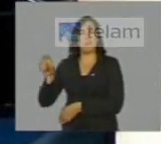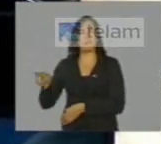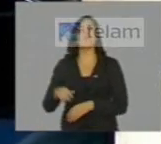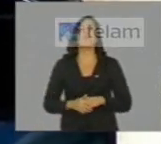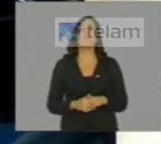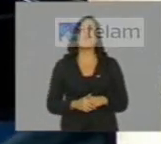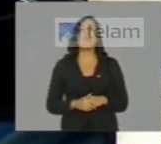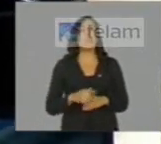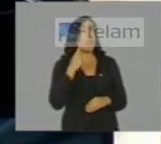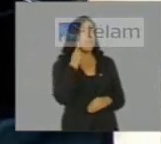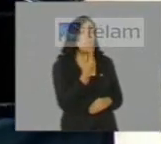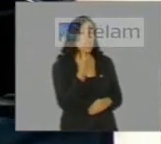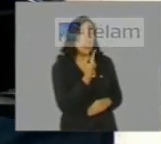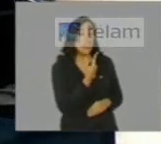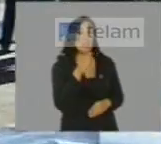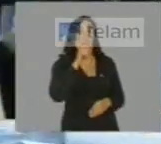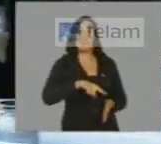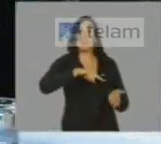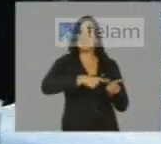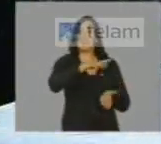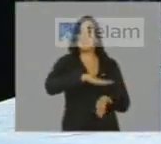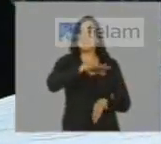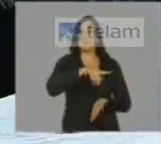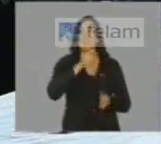señora Intendenta de la Ciudad de Rosario,